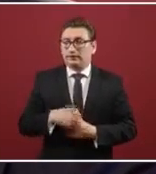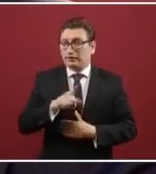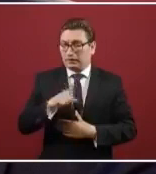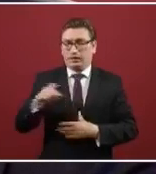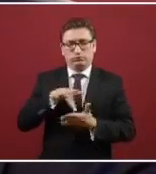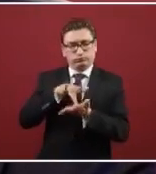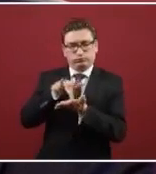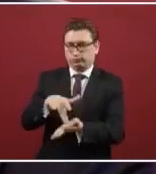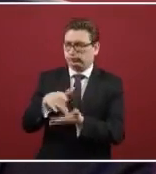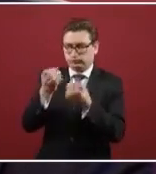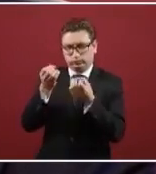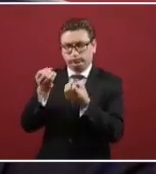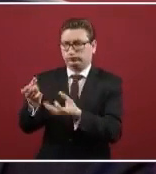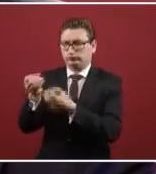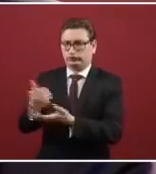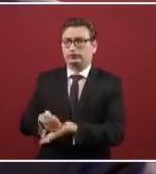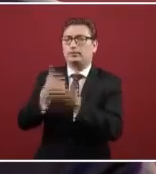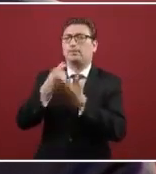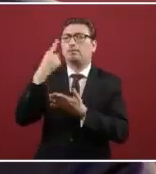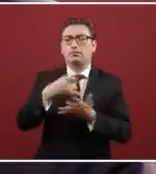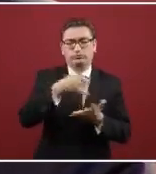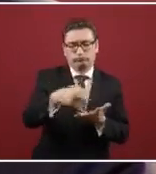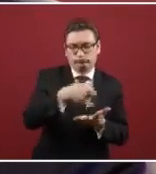otorgar apoyos para la siembra.